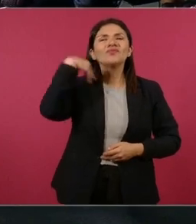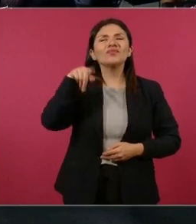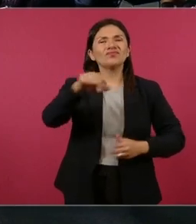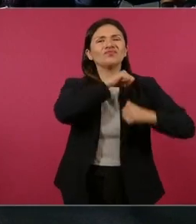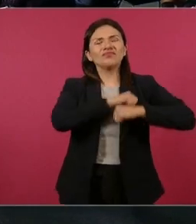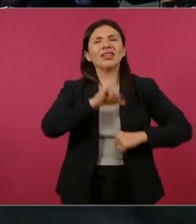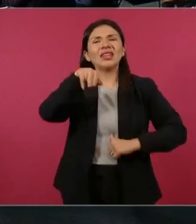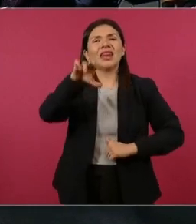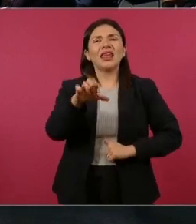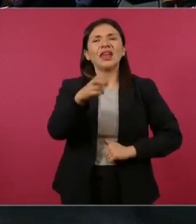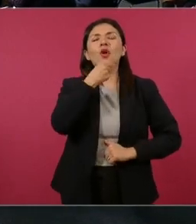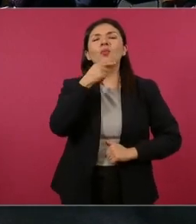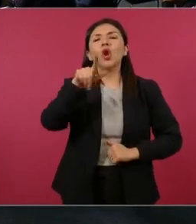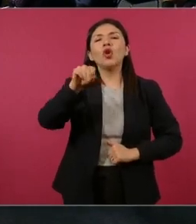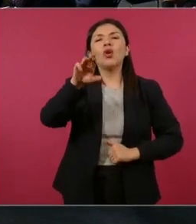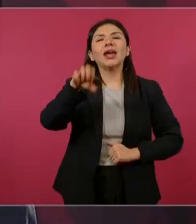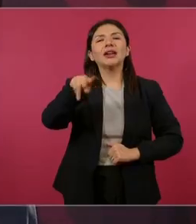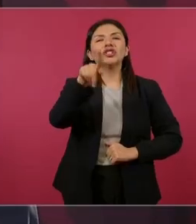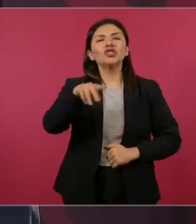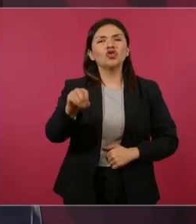Lorenzo Córdoba.